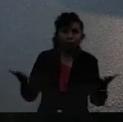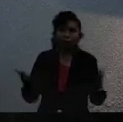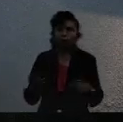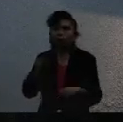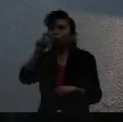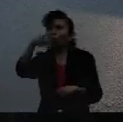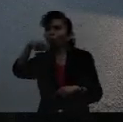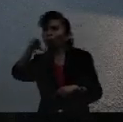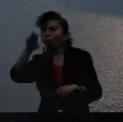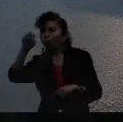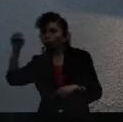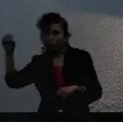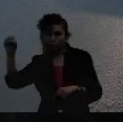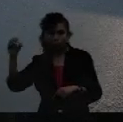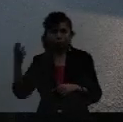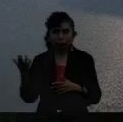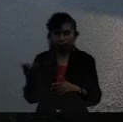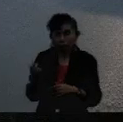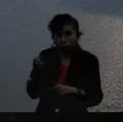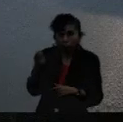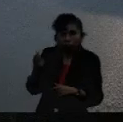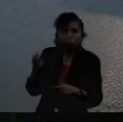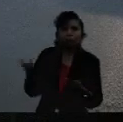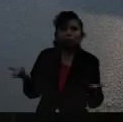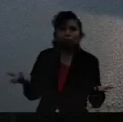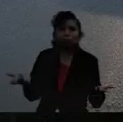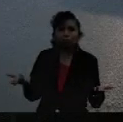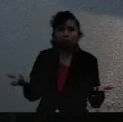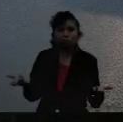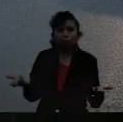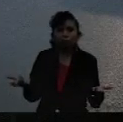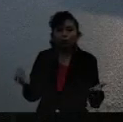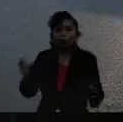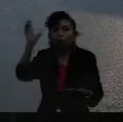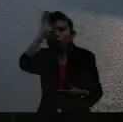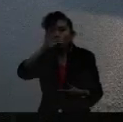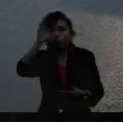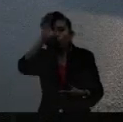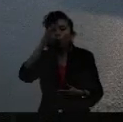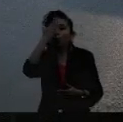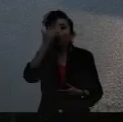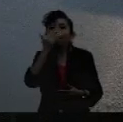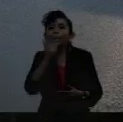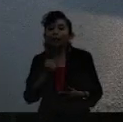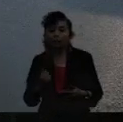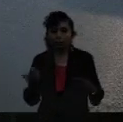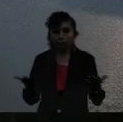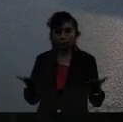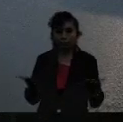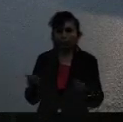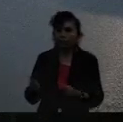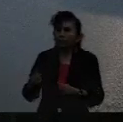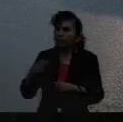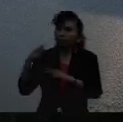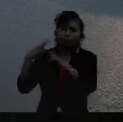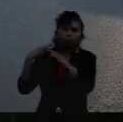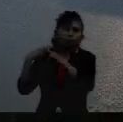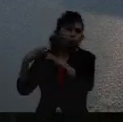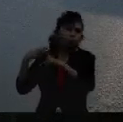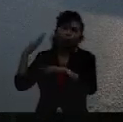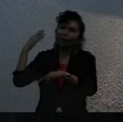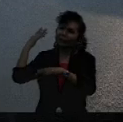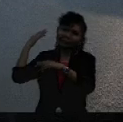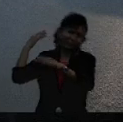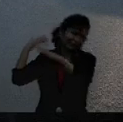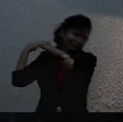hablar de Quintana ro si no hablamos de nuestra cultura maya que durante mucho tiempo estuvo